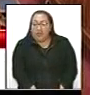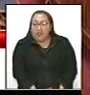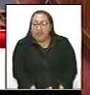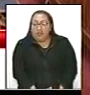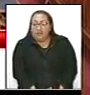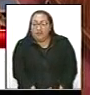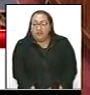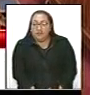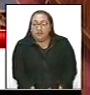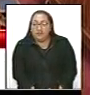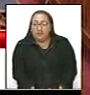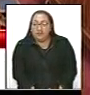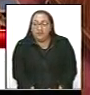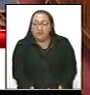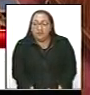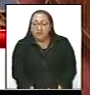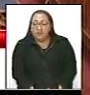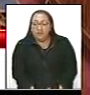Gracias, señor presidente.